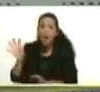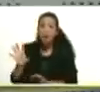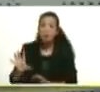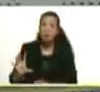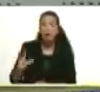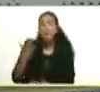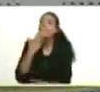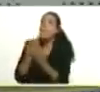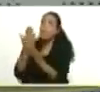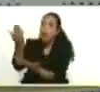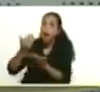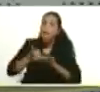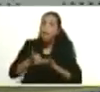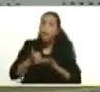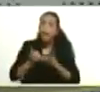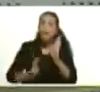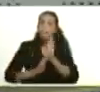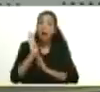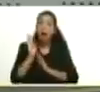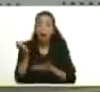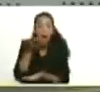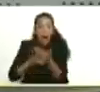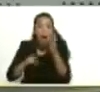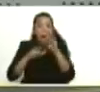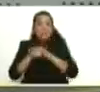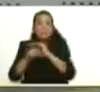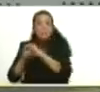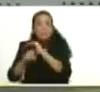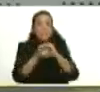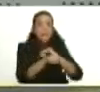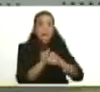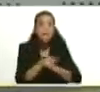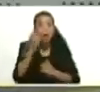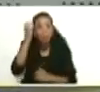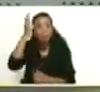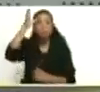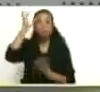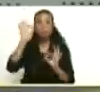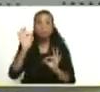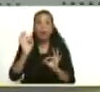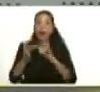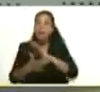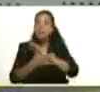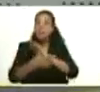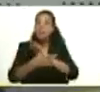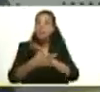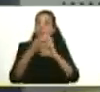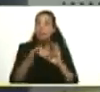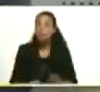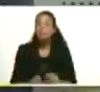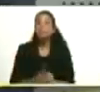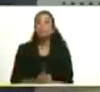nos permitan avanzar más en el acceso al conocimiento, a la tecnología